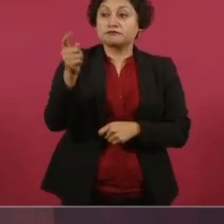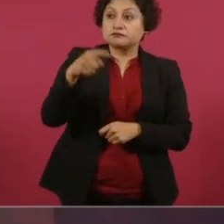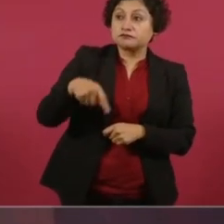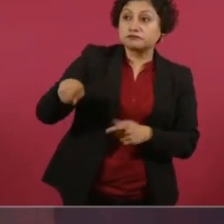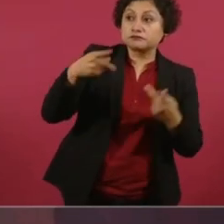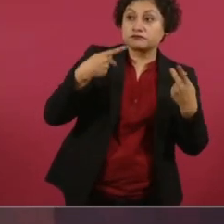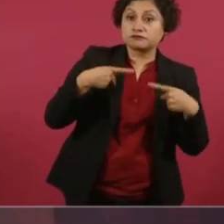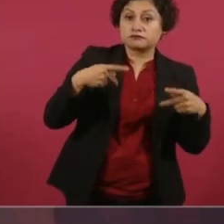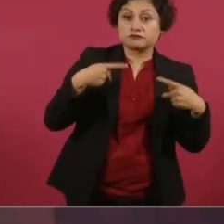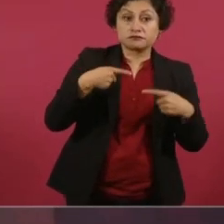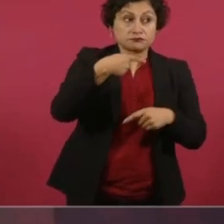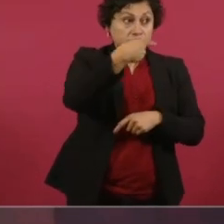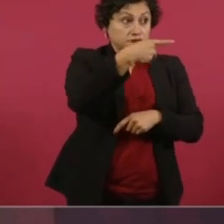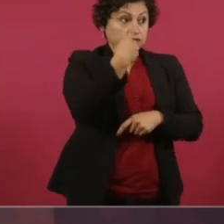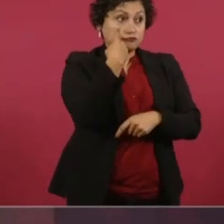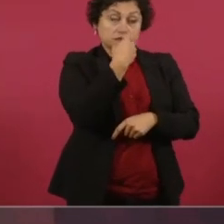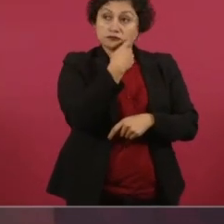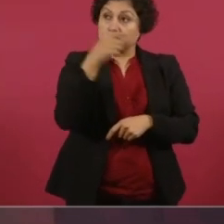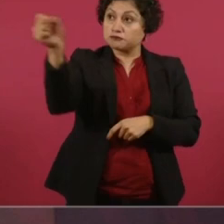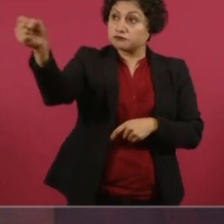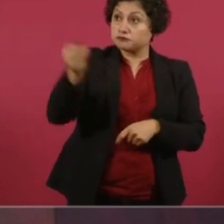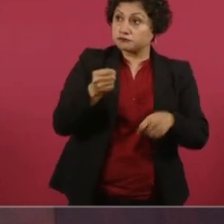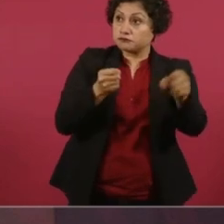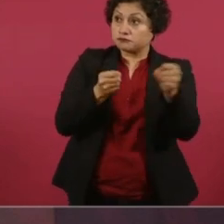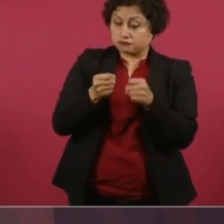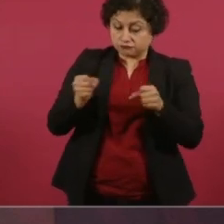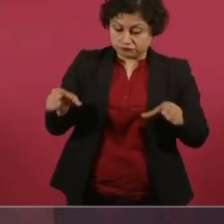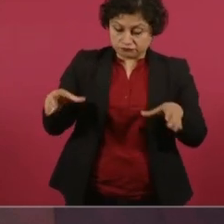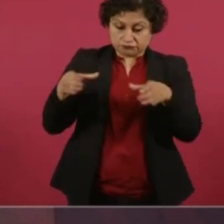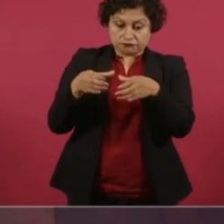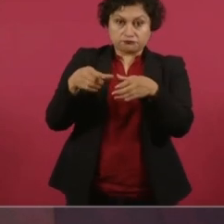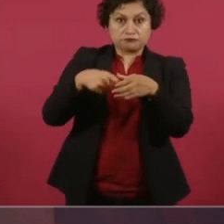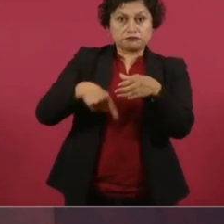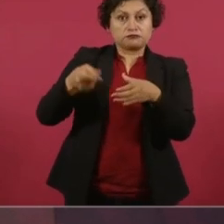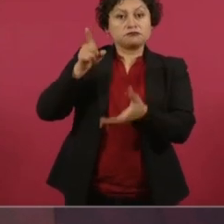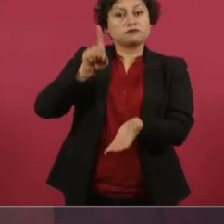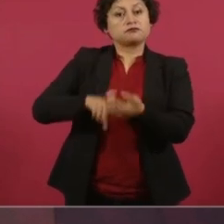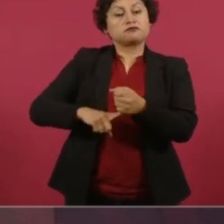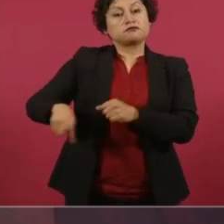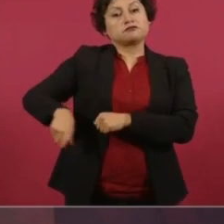atiendan al pueblo, gobiernen para el pueblo.